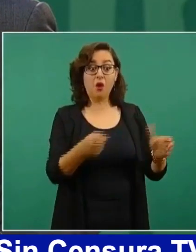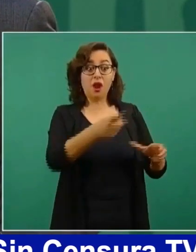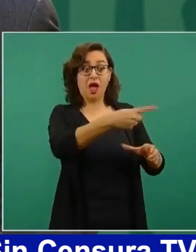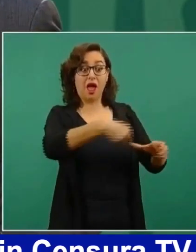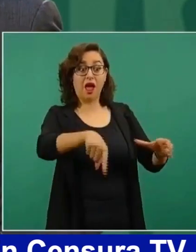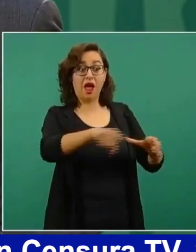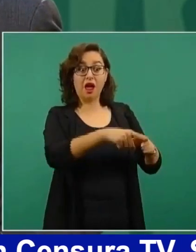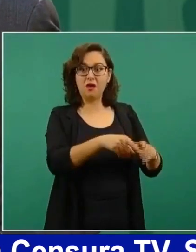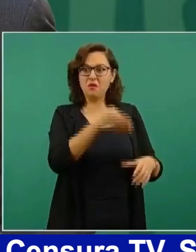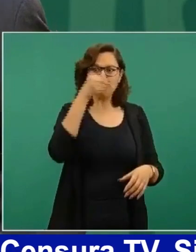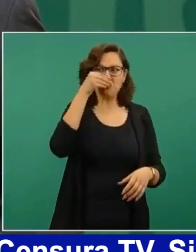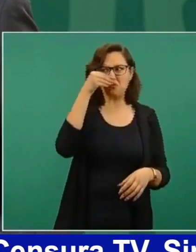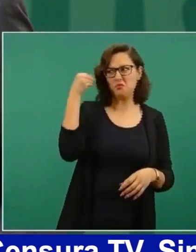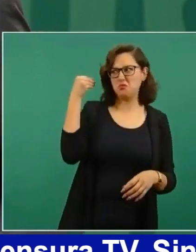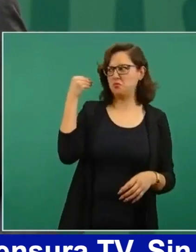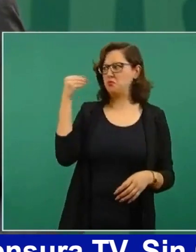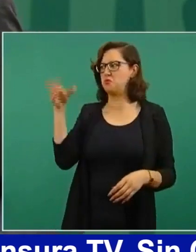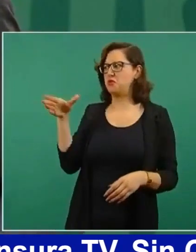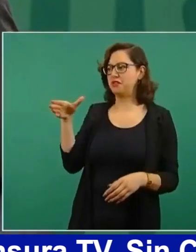se han convertido